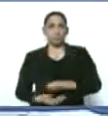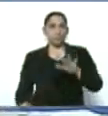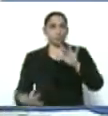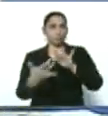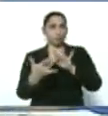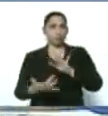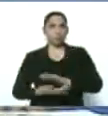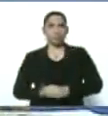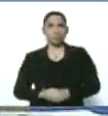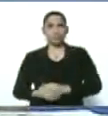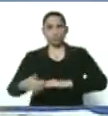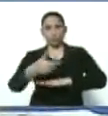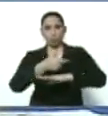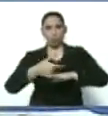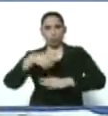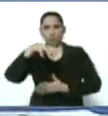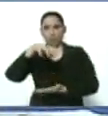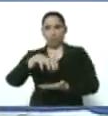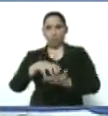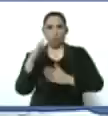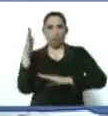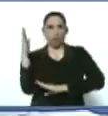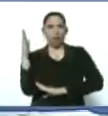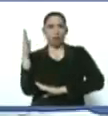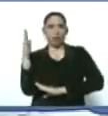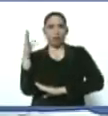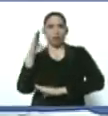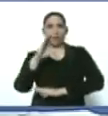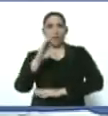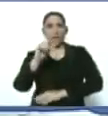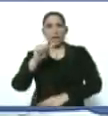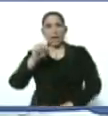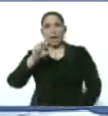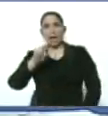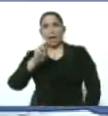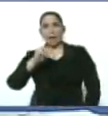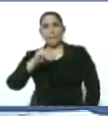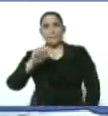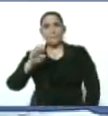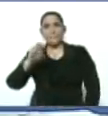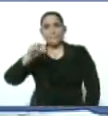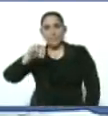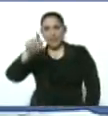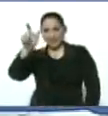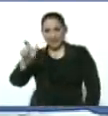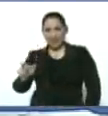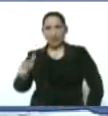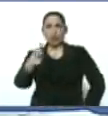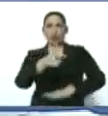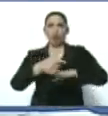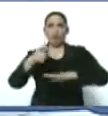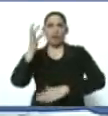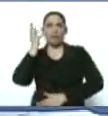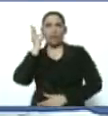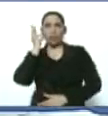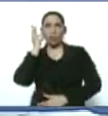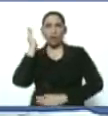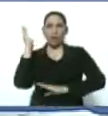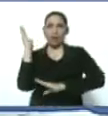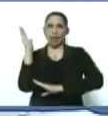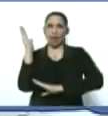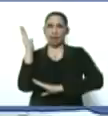la gobernadora del estado Lara. Allá está nuestra gobernadora,